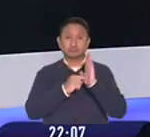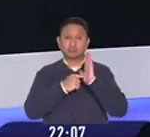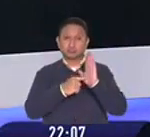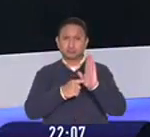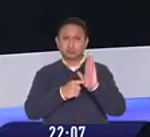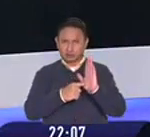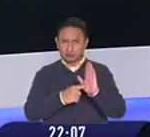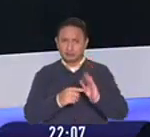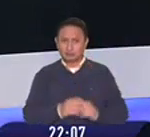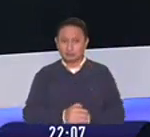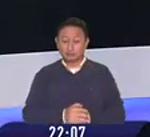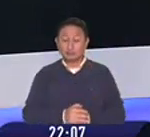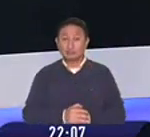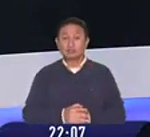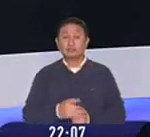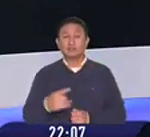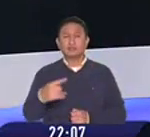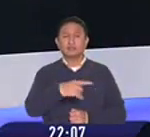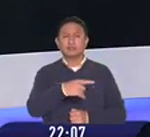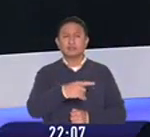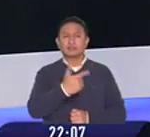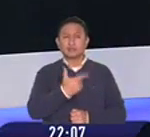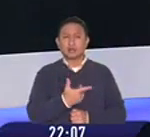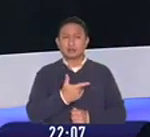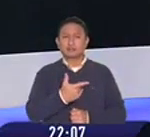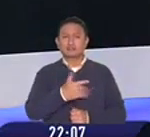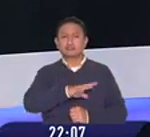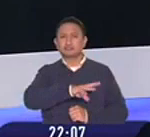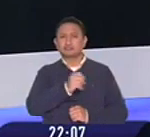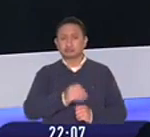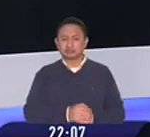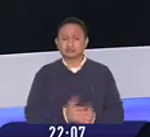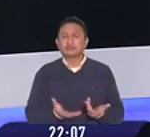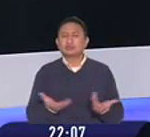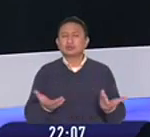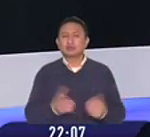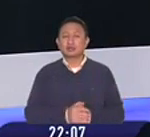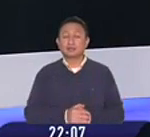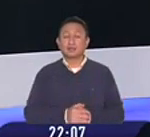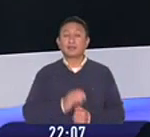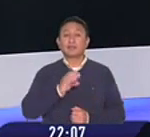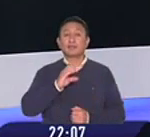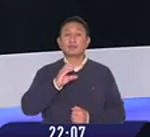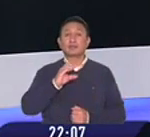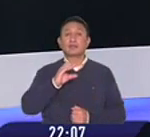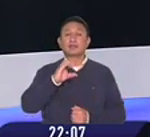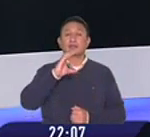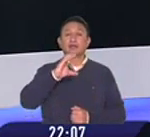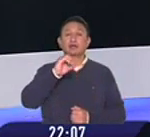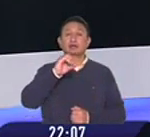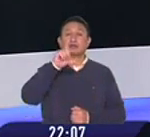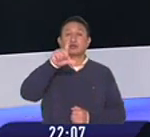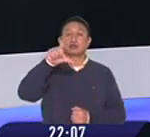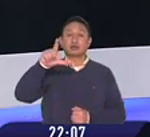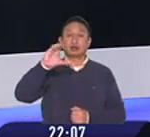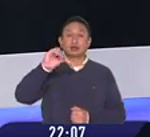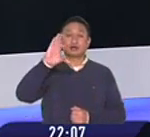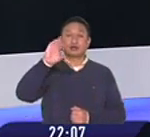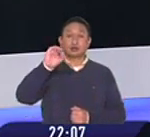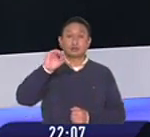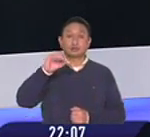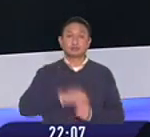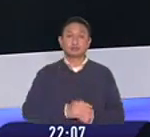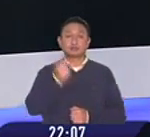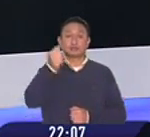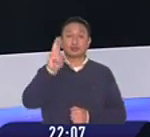sociales y se señaló que se trató de un plagio. El hecho se registró en el sector de San Miguel de Coyacoto, al